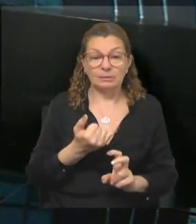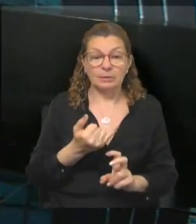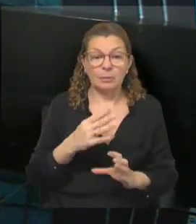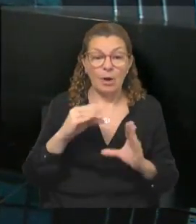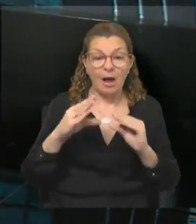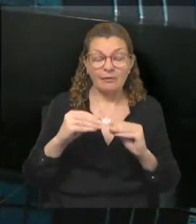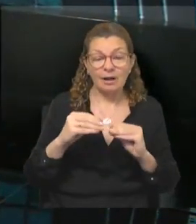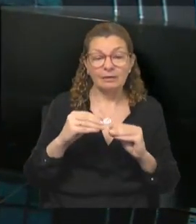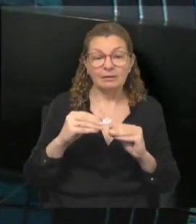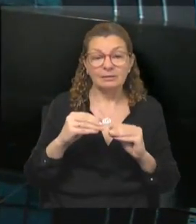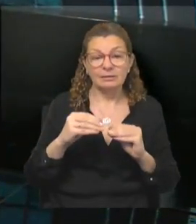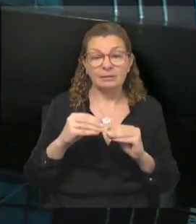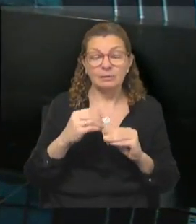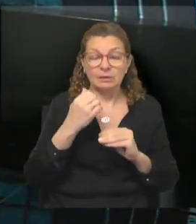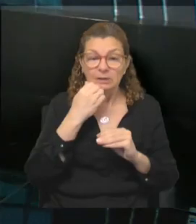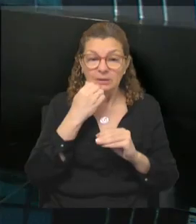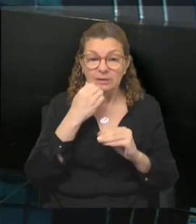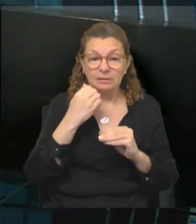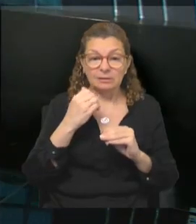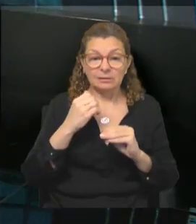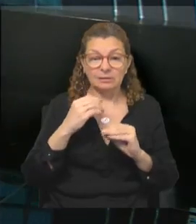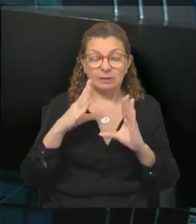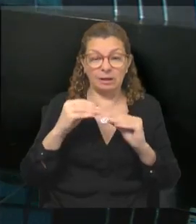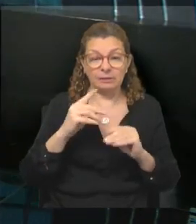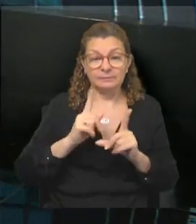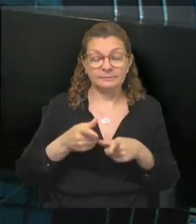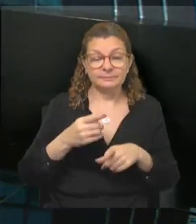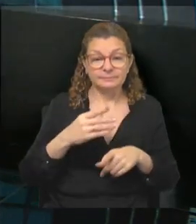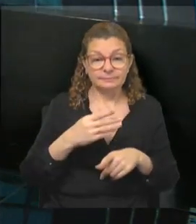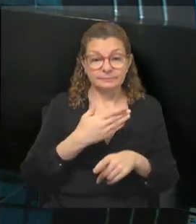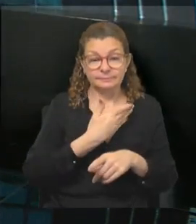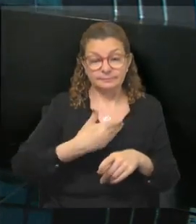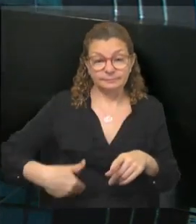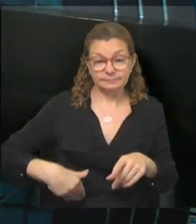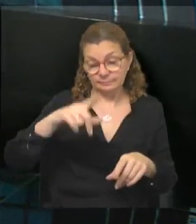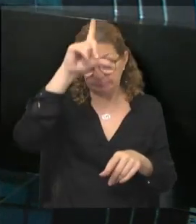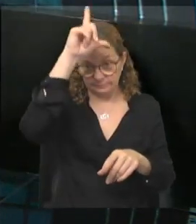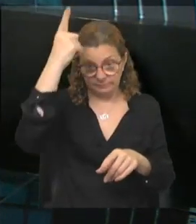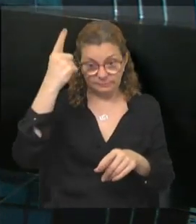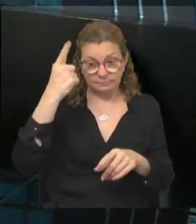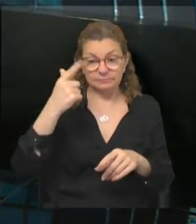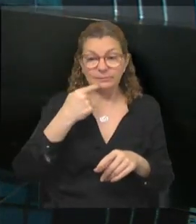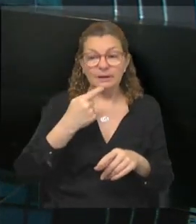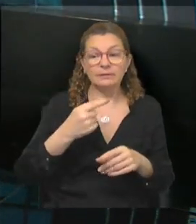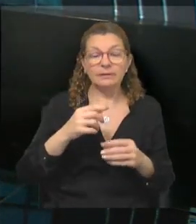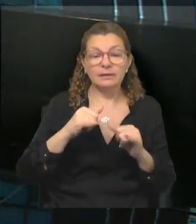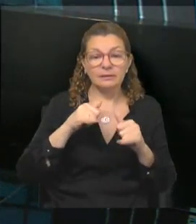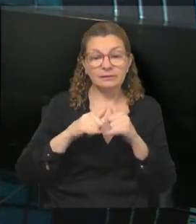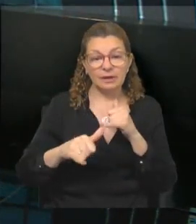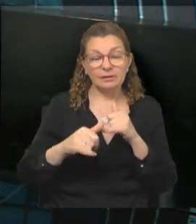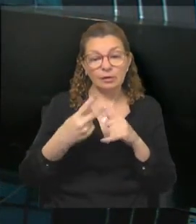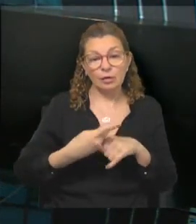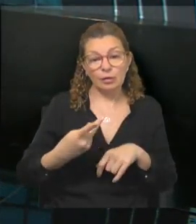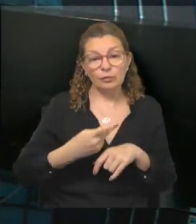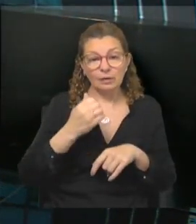conversaciones en que mantuvo con él eh el presidente de la república Luis la calle Pou los chat entre la calle Pou